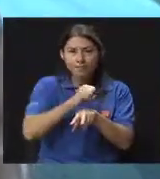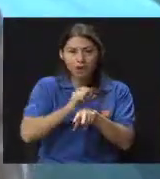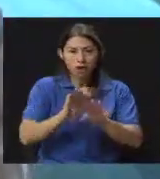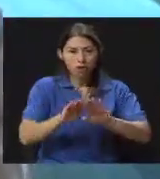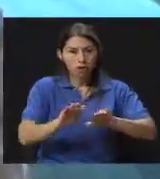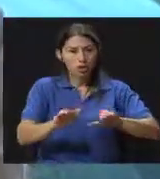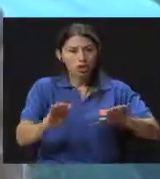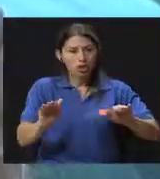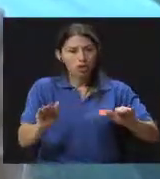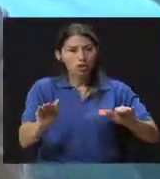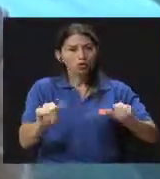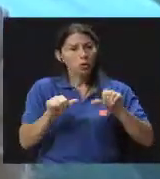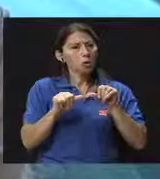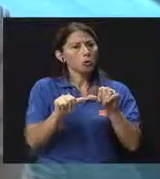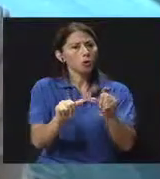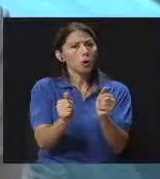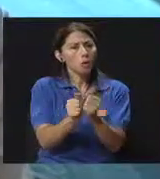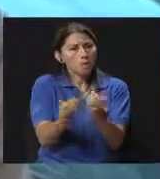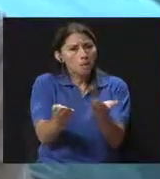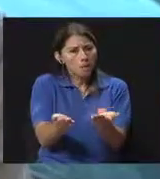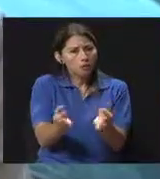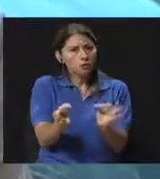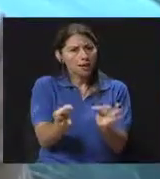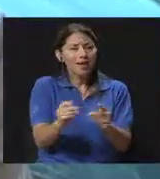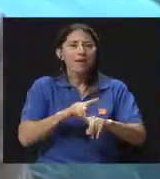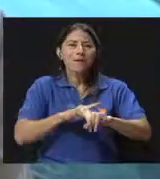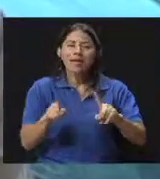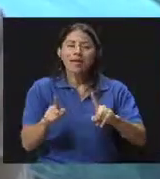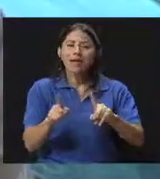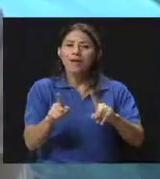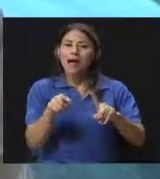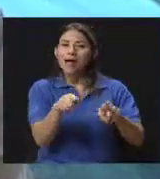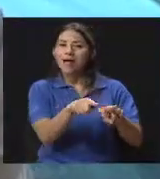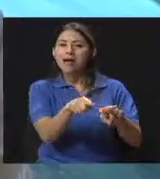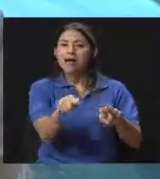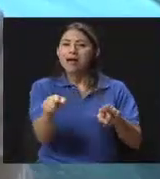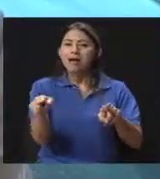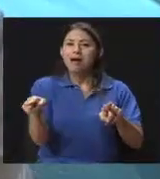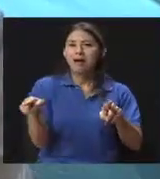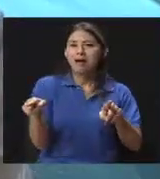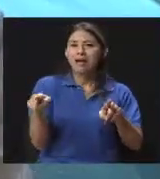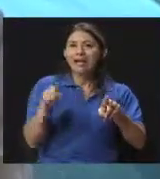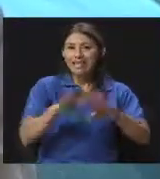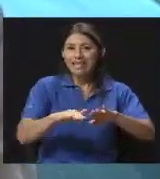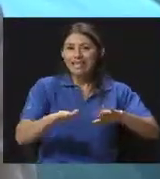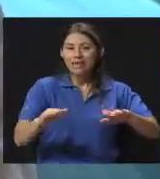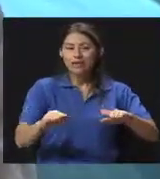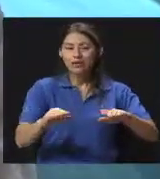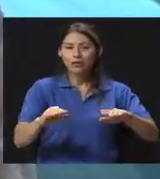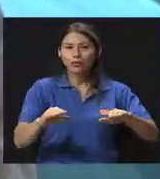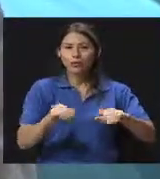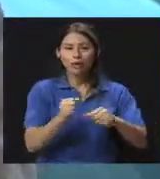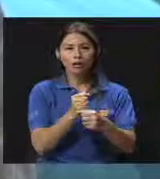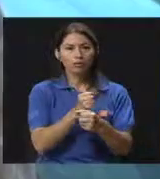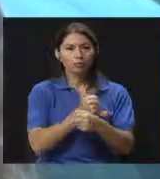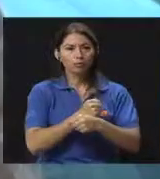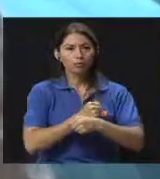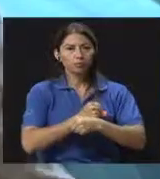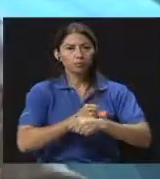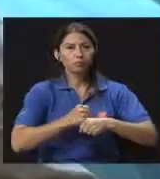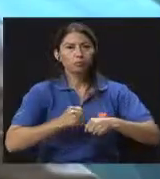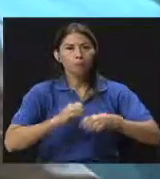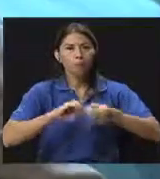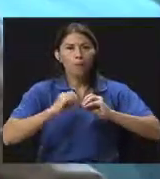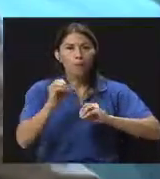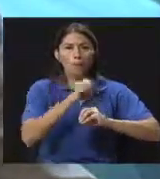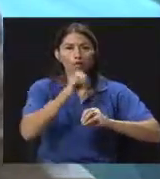pesos, pero sí hay un porcentaje de obesidad en los niños en los cuales nos llama la atención, porque entonces